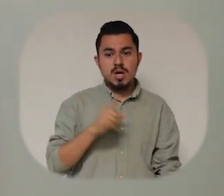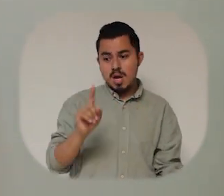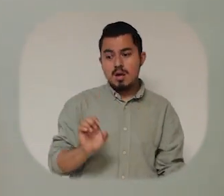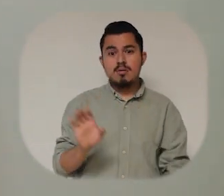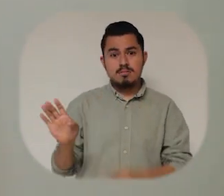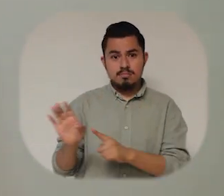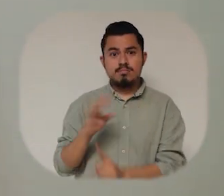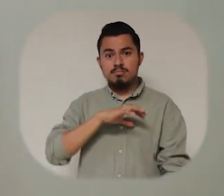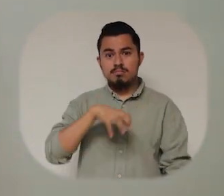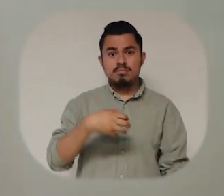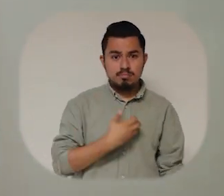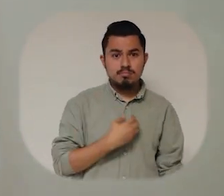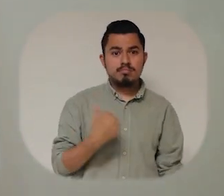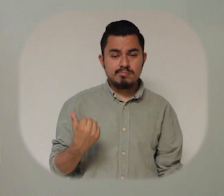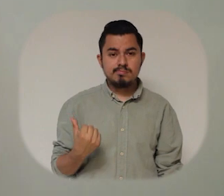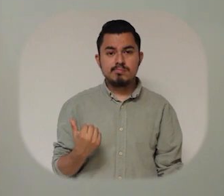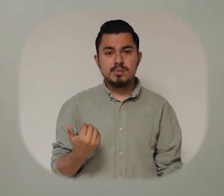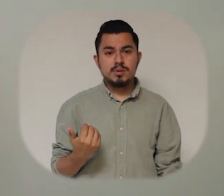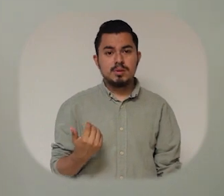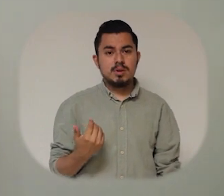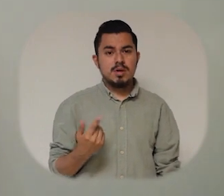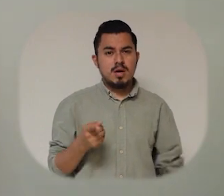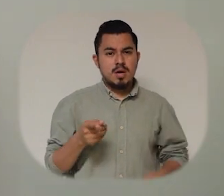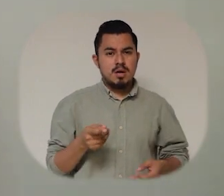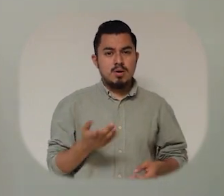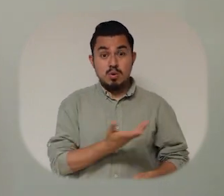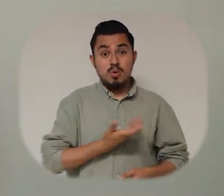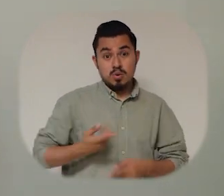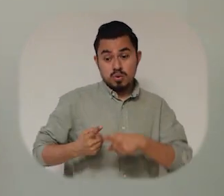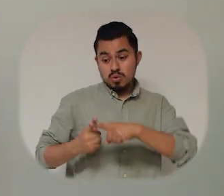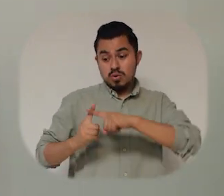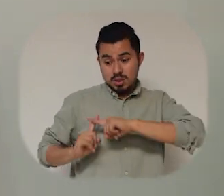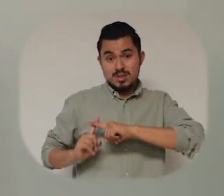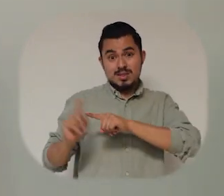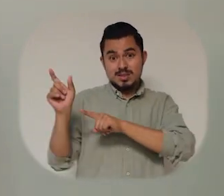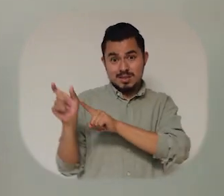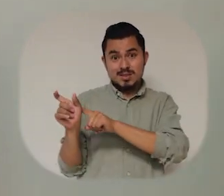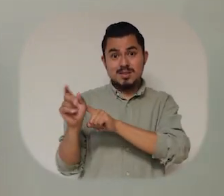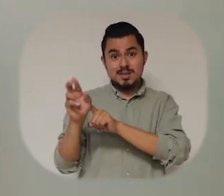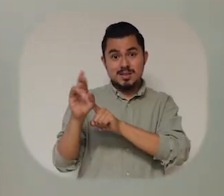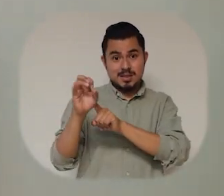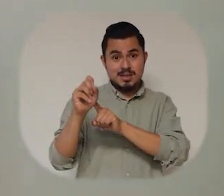cristianos es una palabra muy grande. Primera de Juan